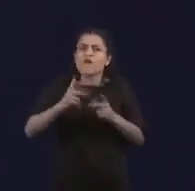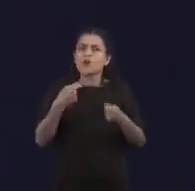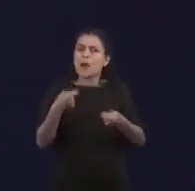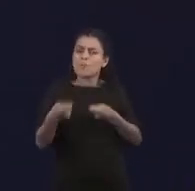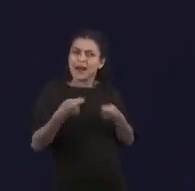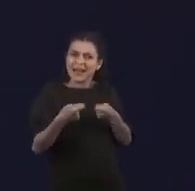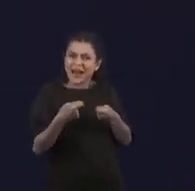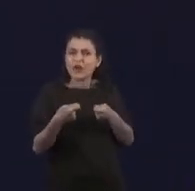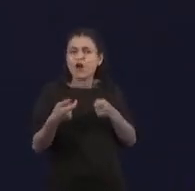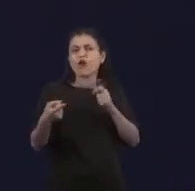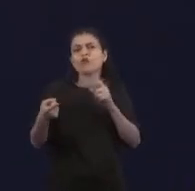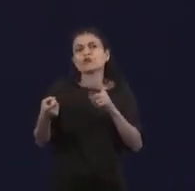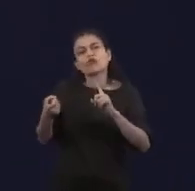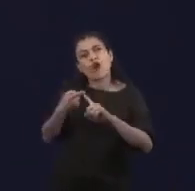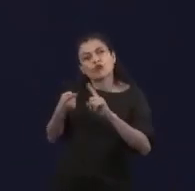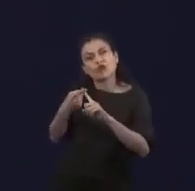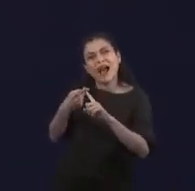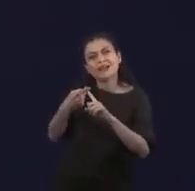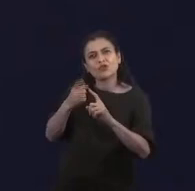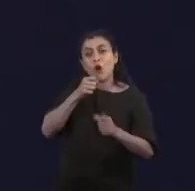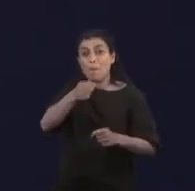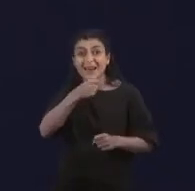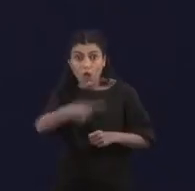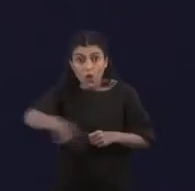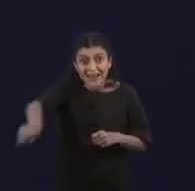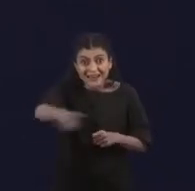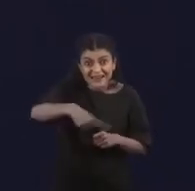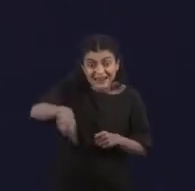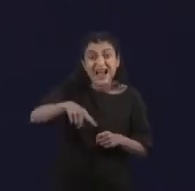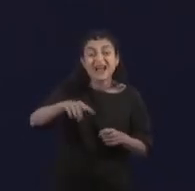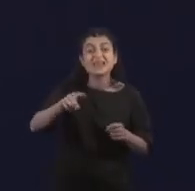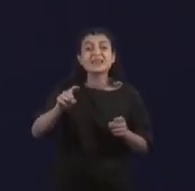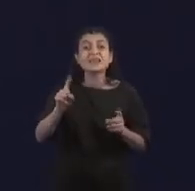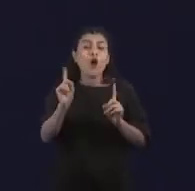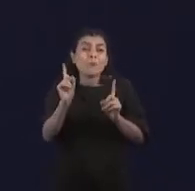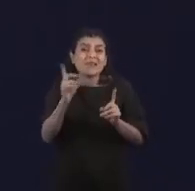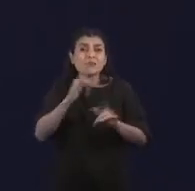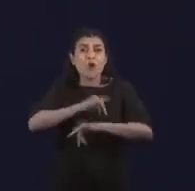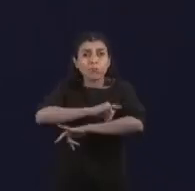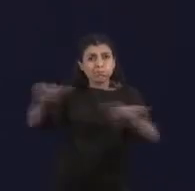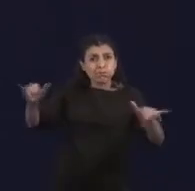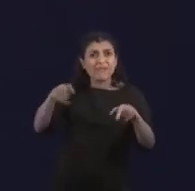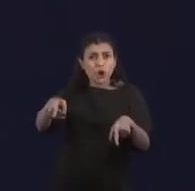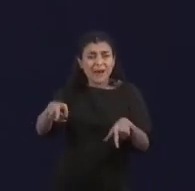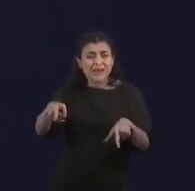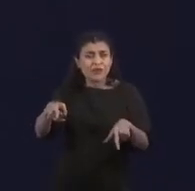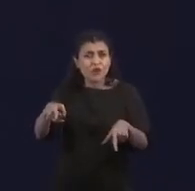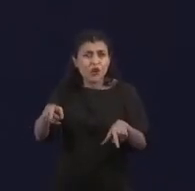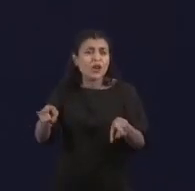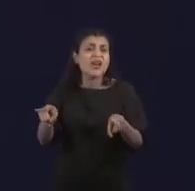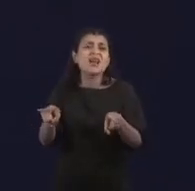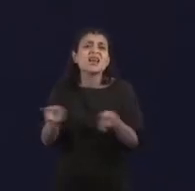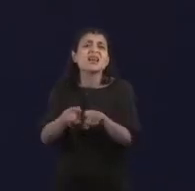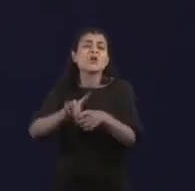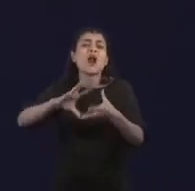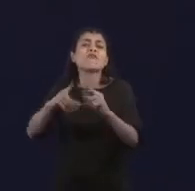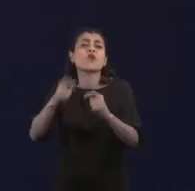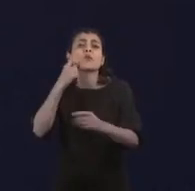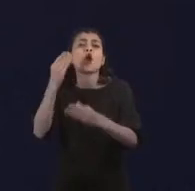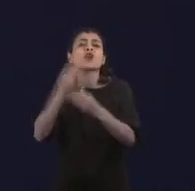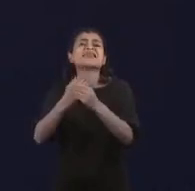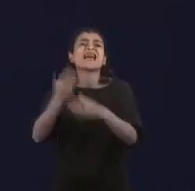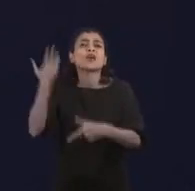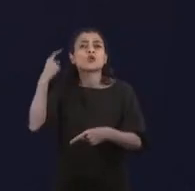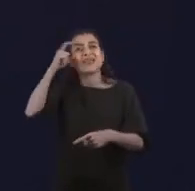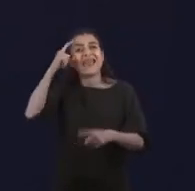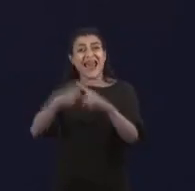misma interacción con la prensa o con los medios o con la propia información como la tenía, no sé, Gabriela